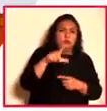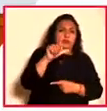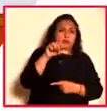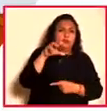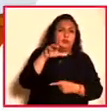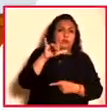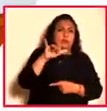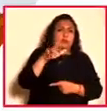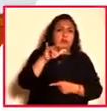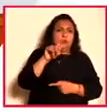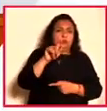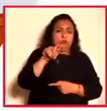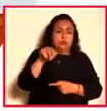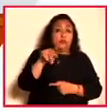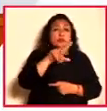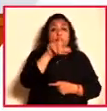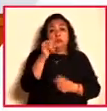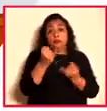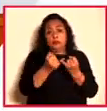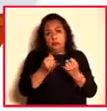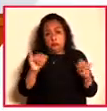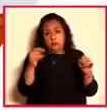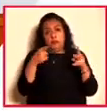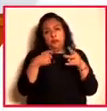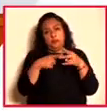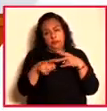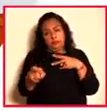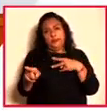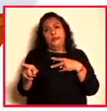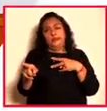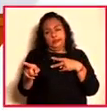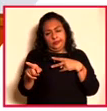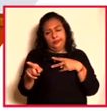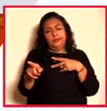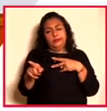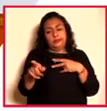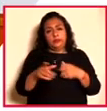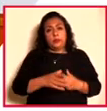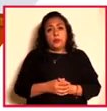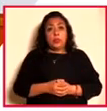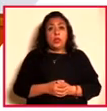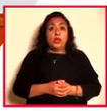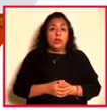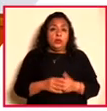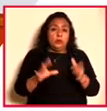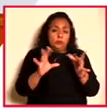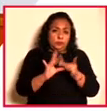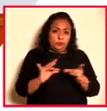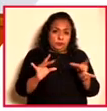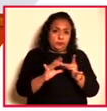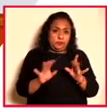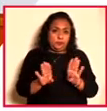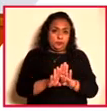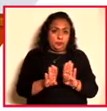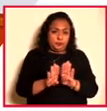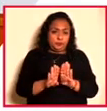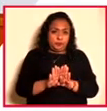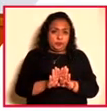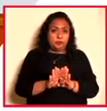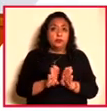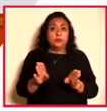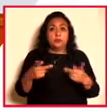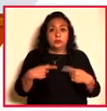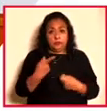Es después de la independencia cuando empezamos a adquirir este discurso de que los españoles